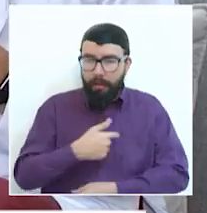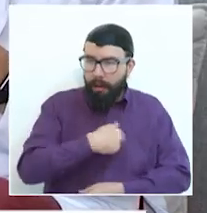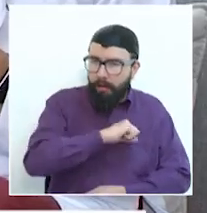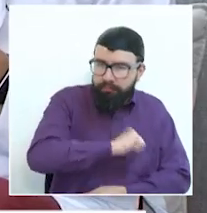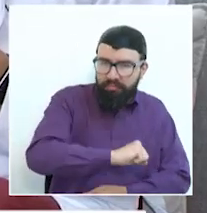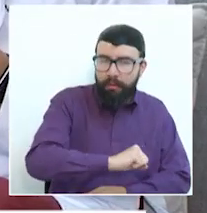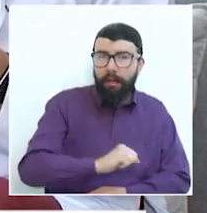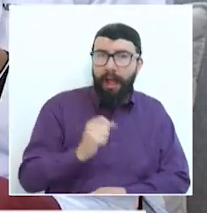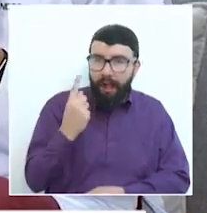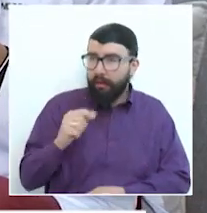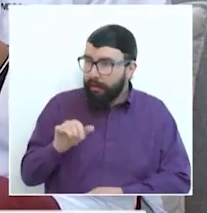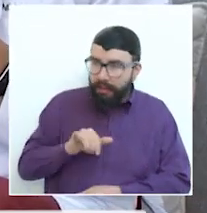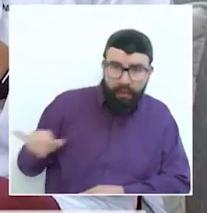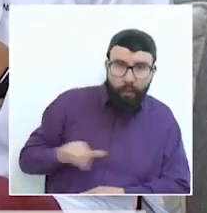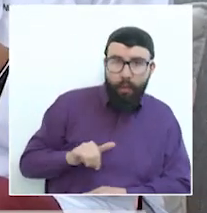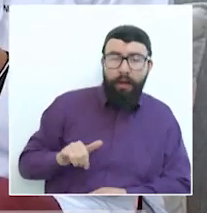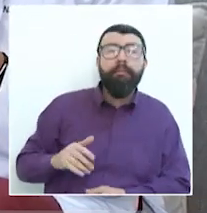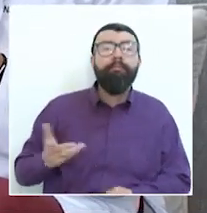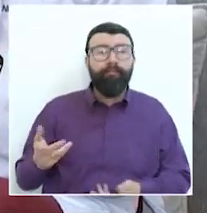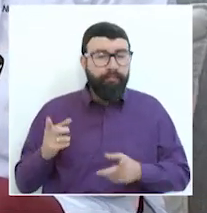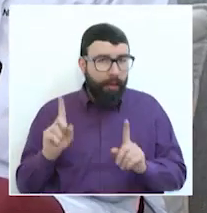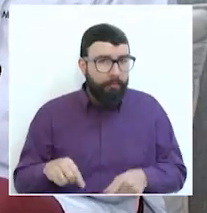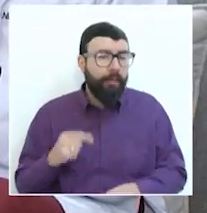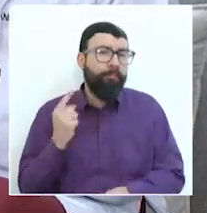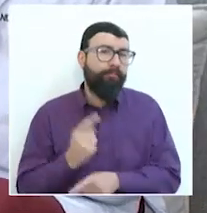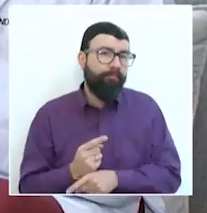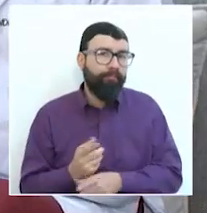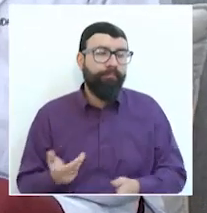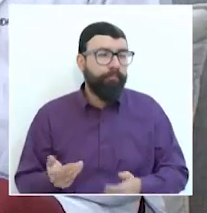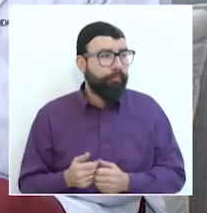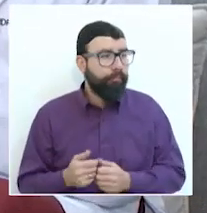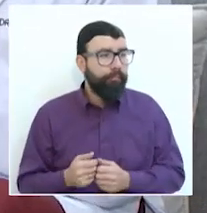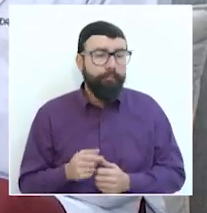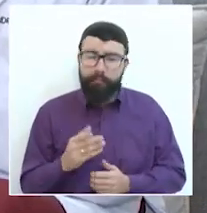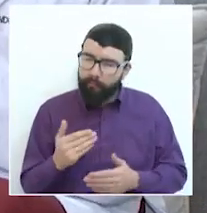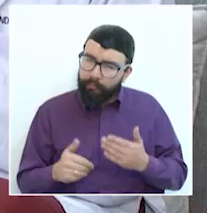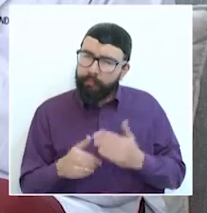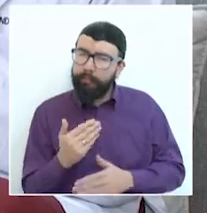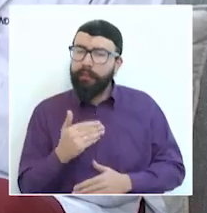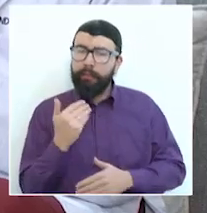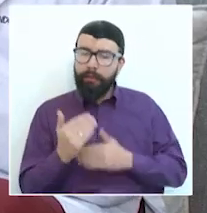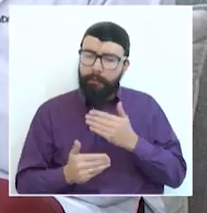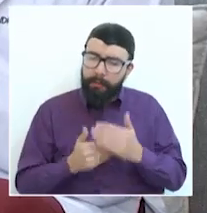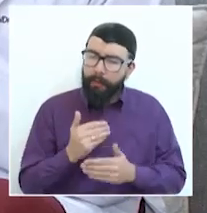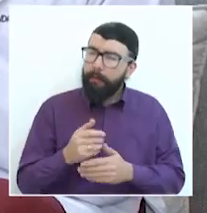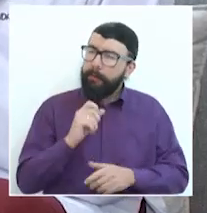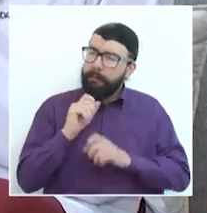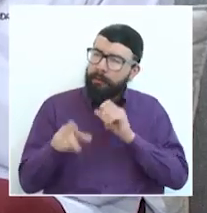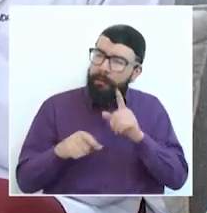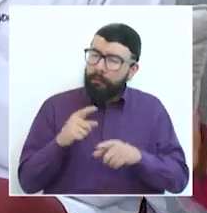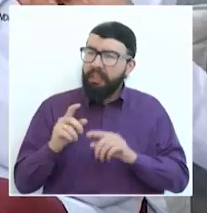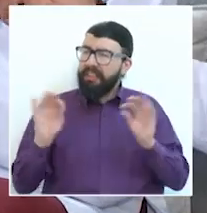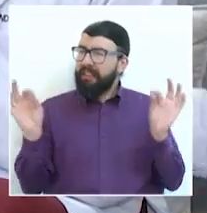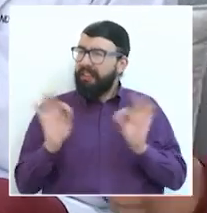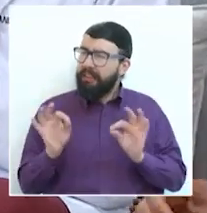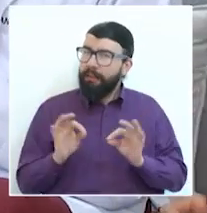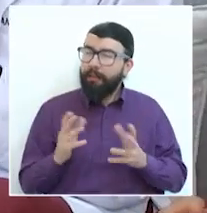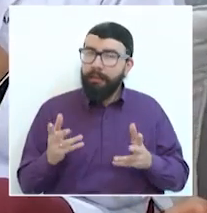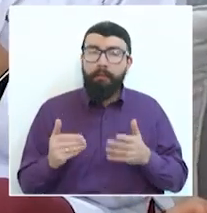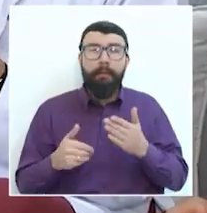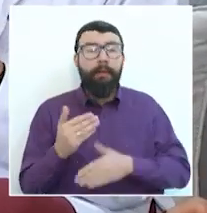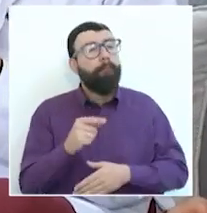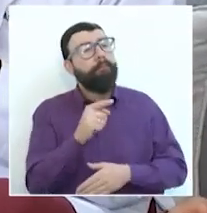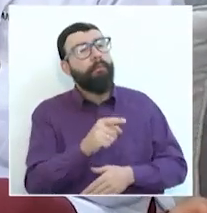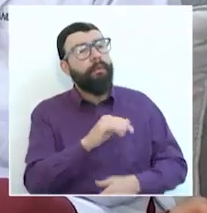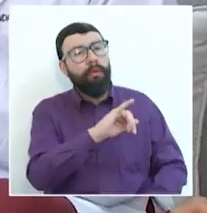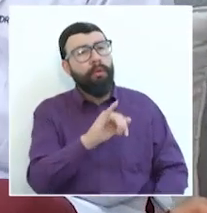respuesta a una desadaptación cardiovascular, y comenzamos con esas preguntas muy sencillas.